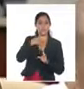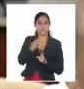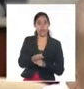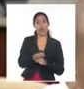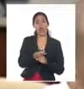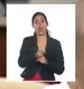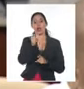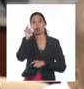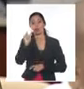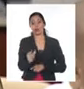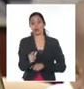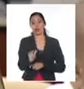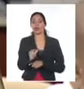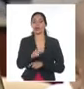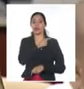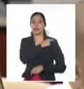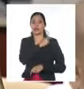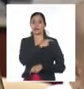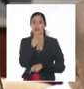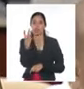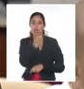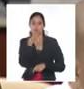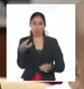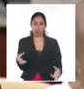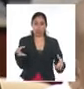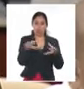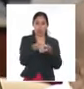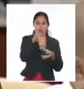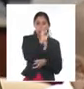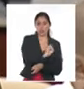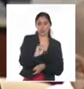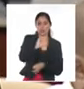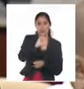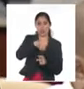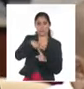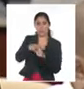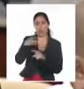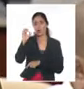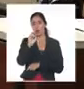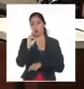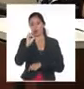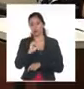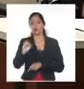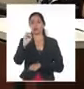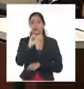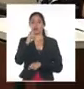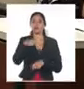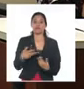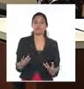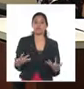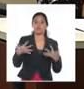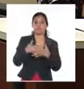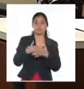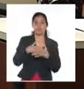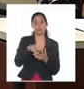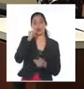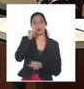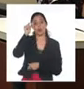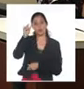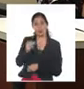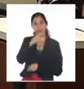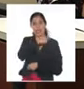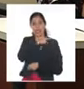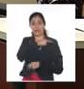Ravilero Aguilera, jefes de los ejércitos occidental y oriental, respectivamente. Emilio Lozada García, jefe del